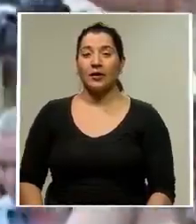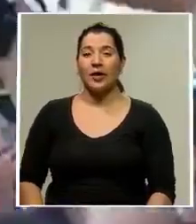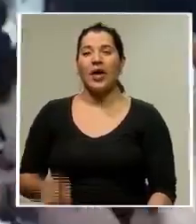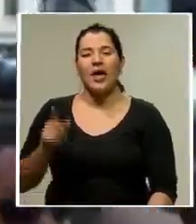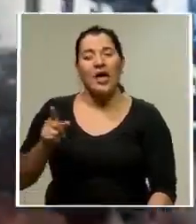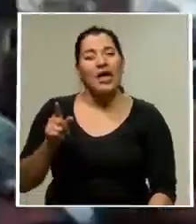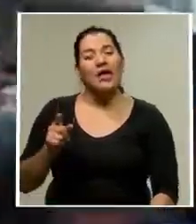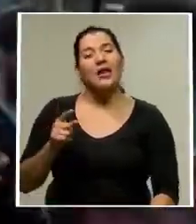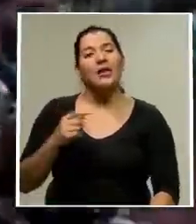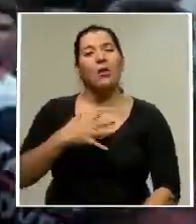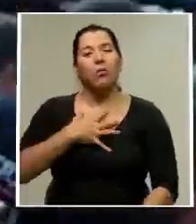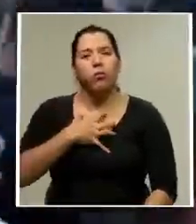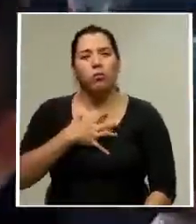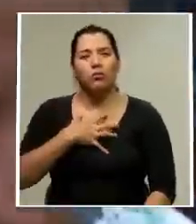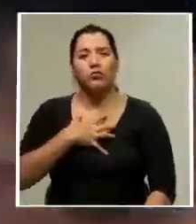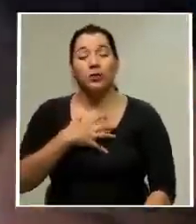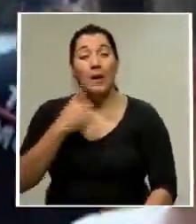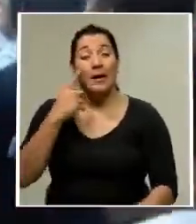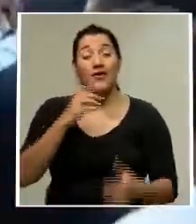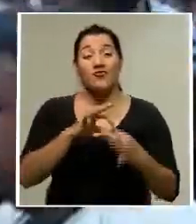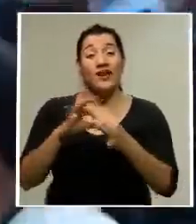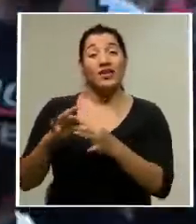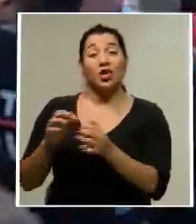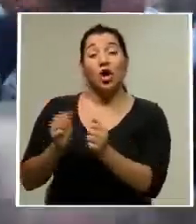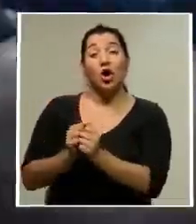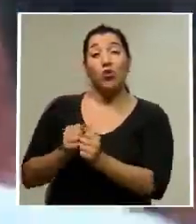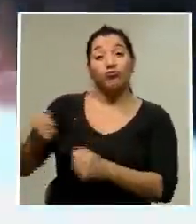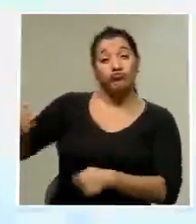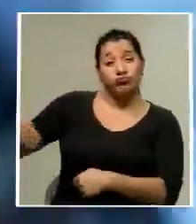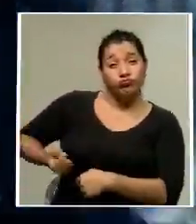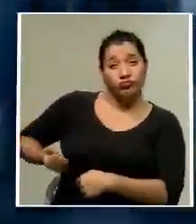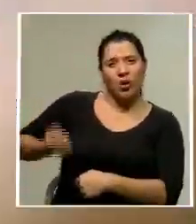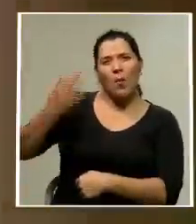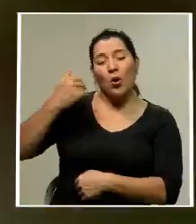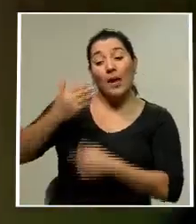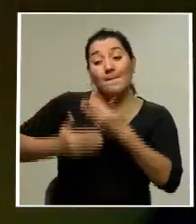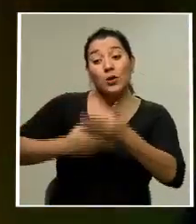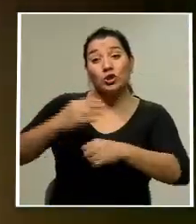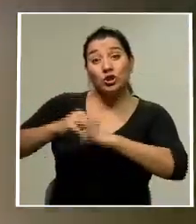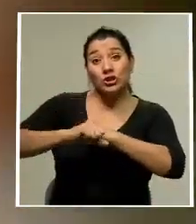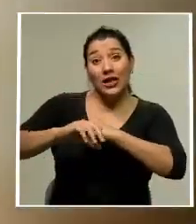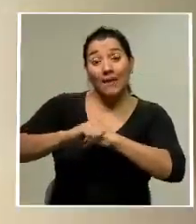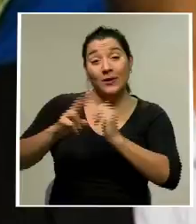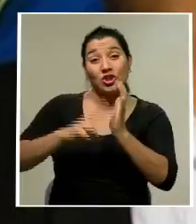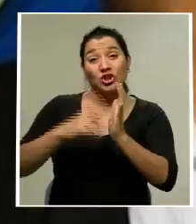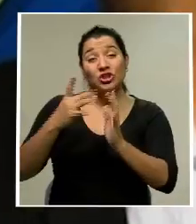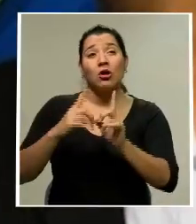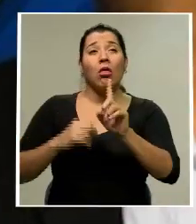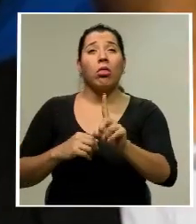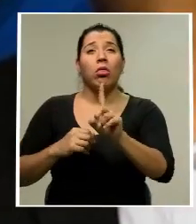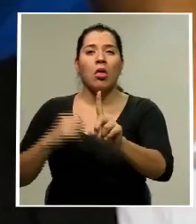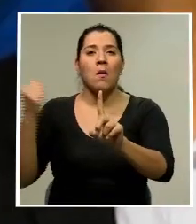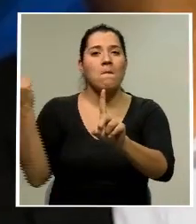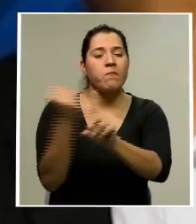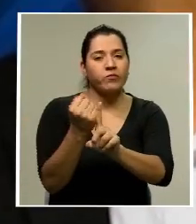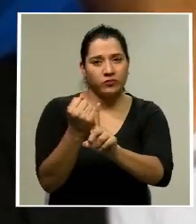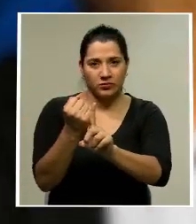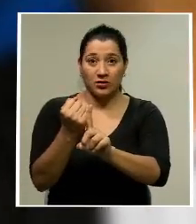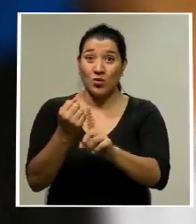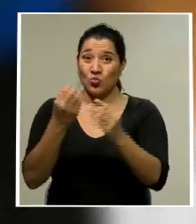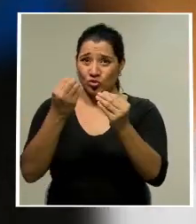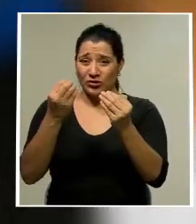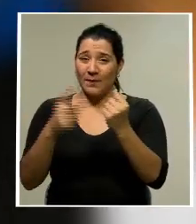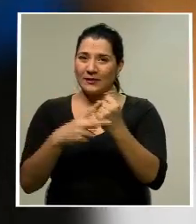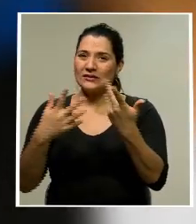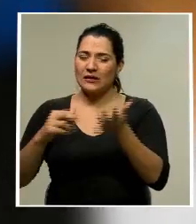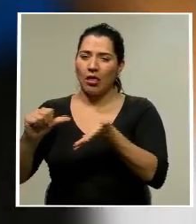está relacionado con el apuñalamiento que sufrió en el intestino durante la campaña electoral de 2018 y por la que ha sido operado en varias